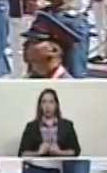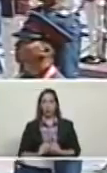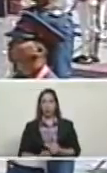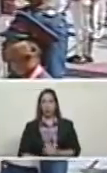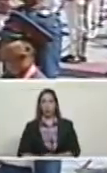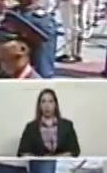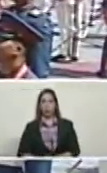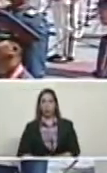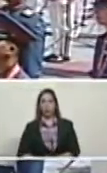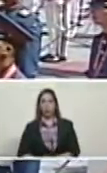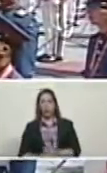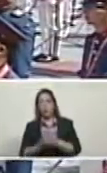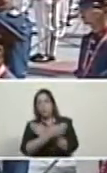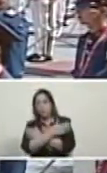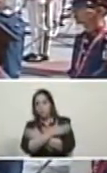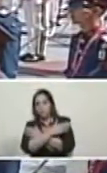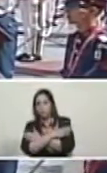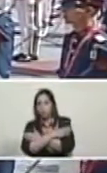un abrazo fraterno